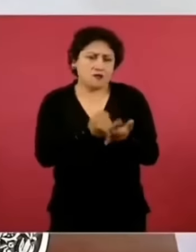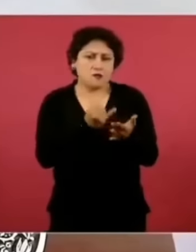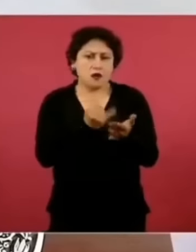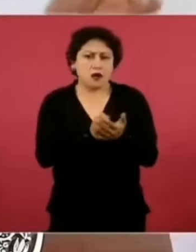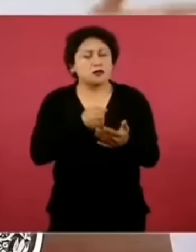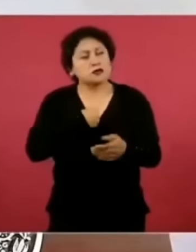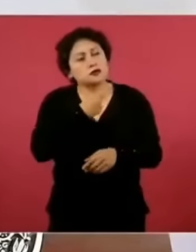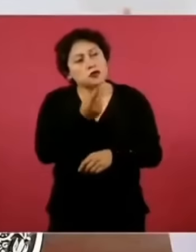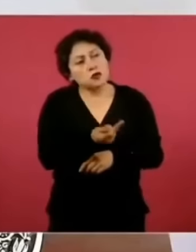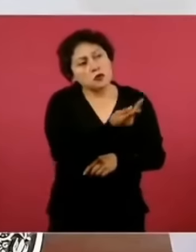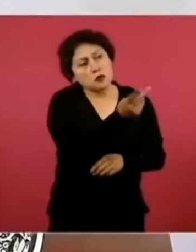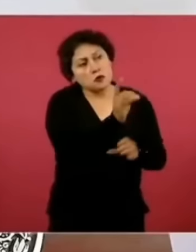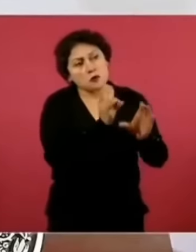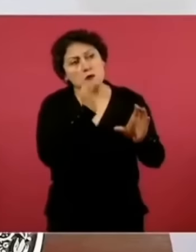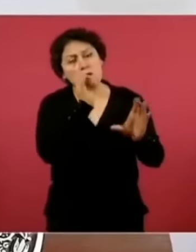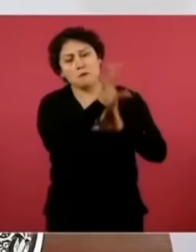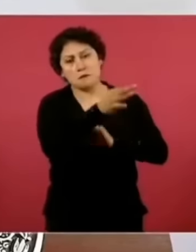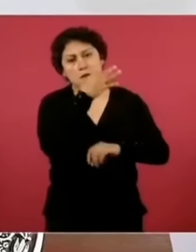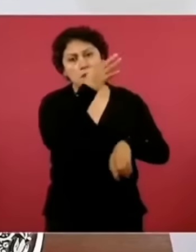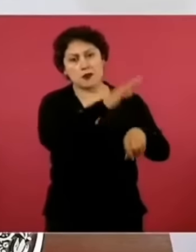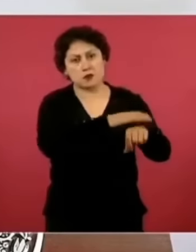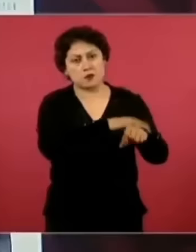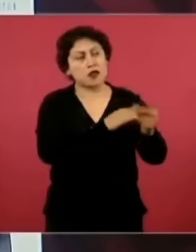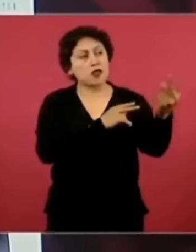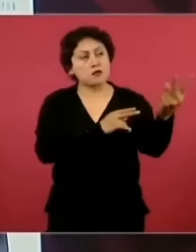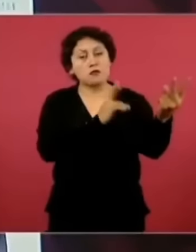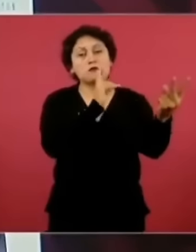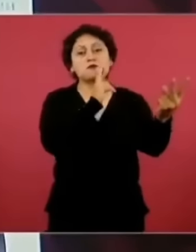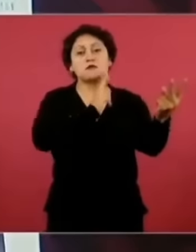Y los dos me mandaron a agradecer.